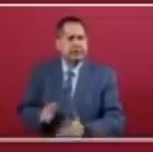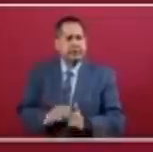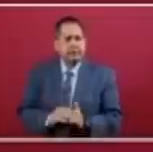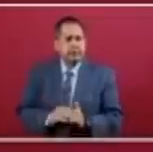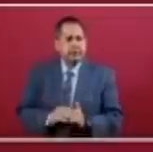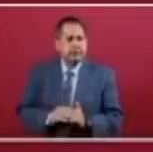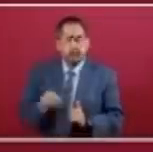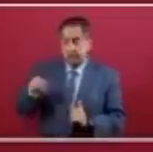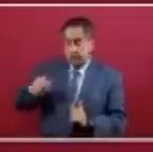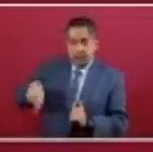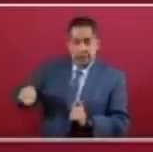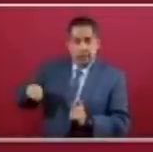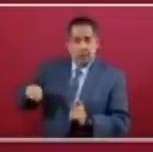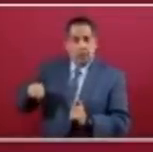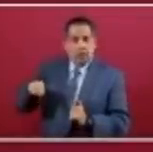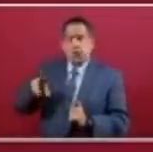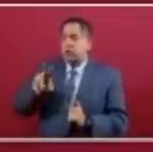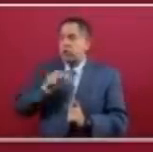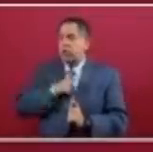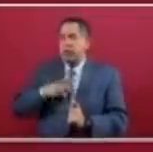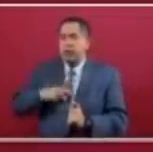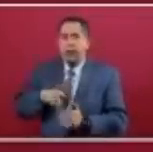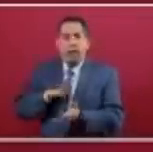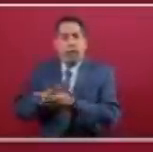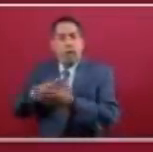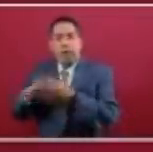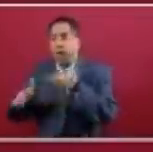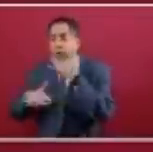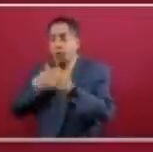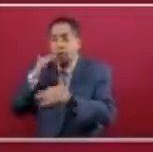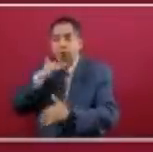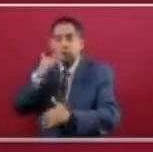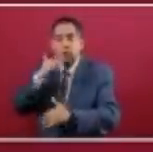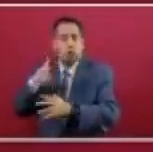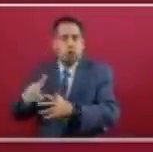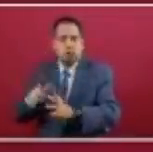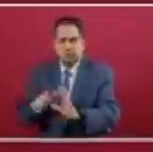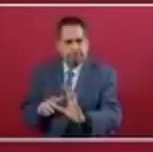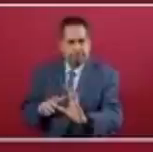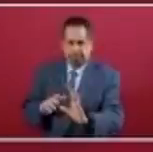que no fomenten la corrupción como